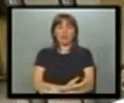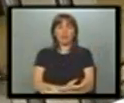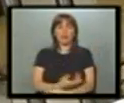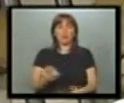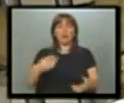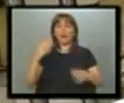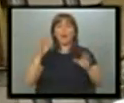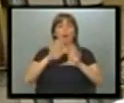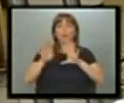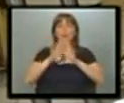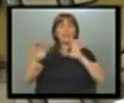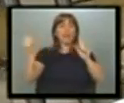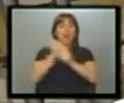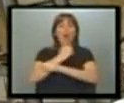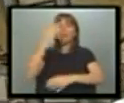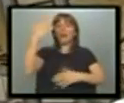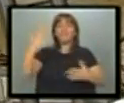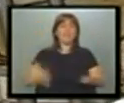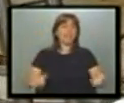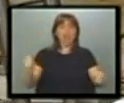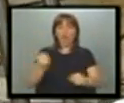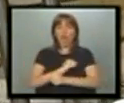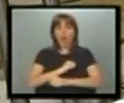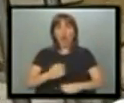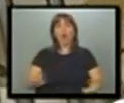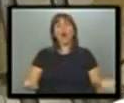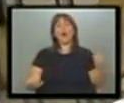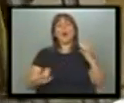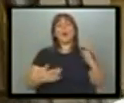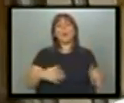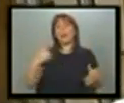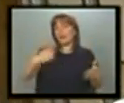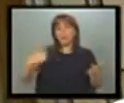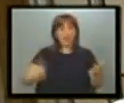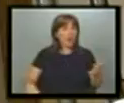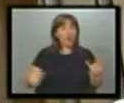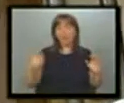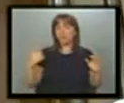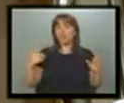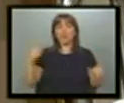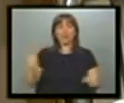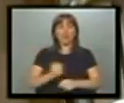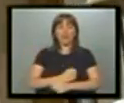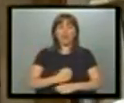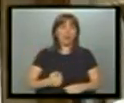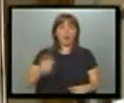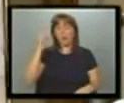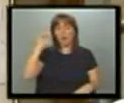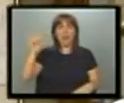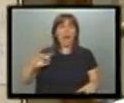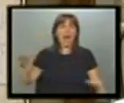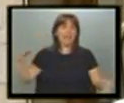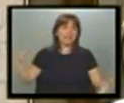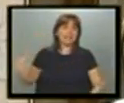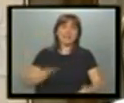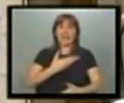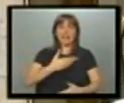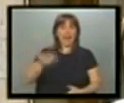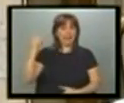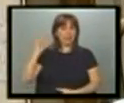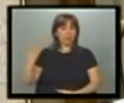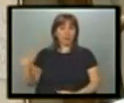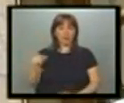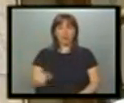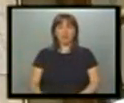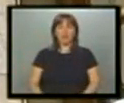toda la puerta, los vidrios, parte de la estantería que está adentro. Realmente increíble este accidente que ocurrió esta mañana y hace minutos nada más. Bueno,